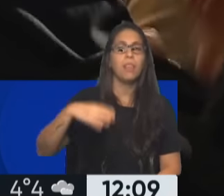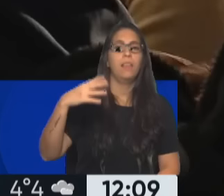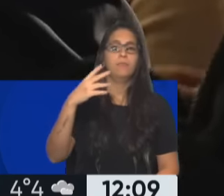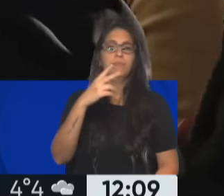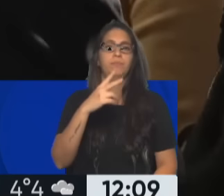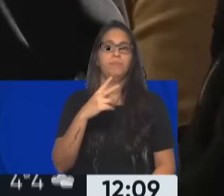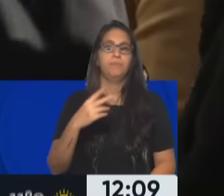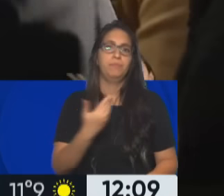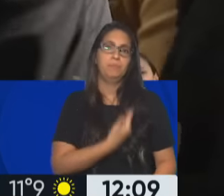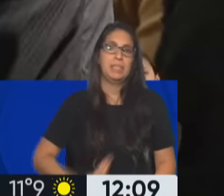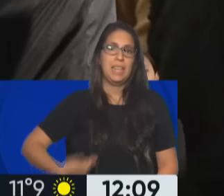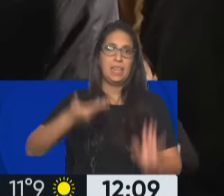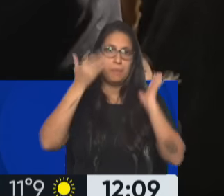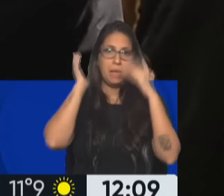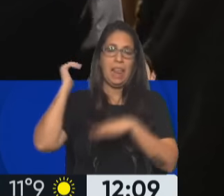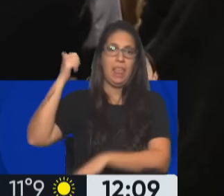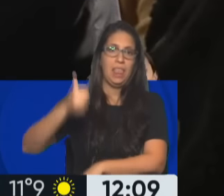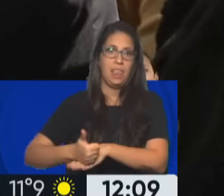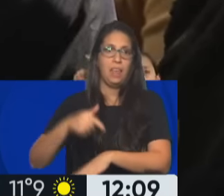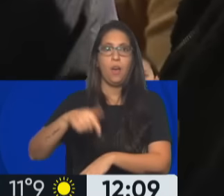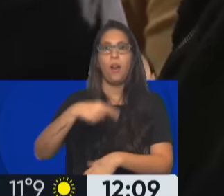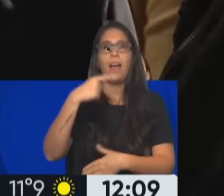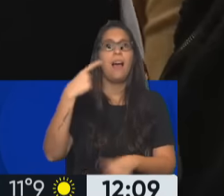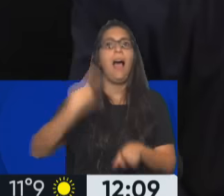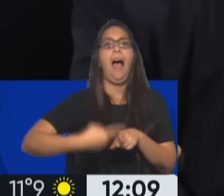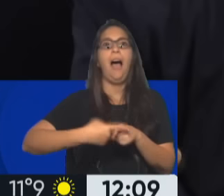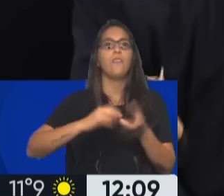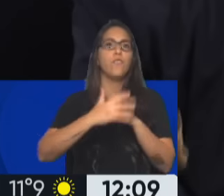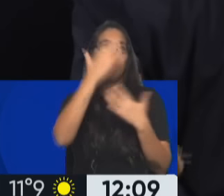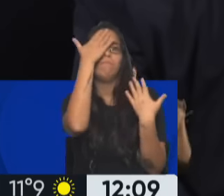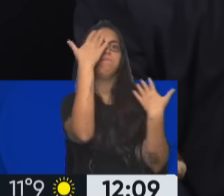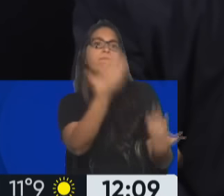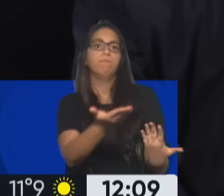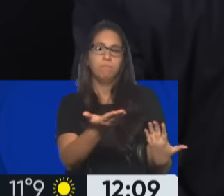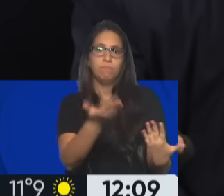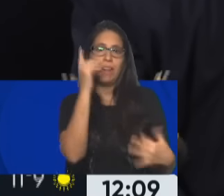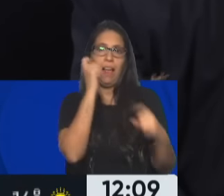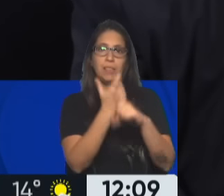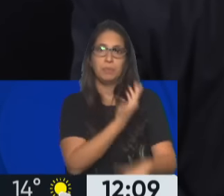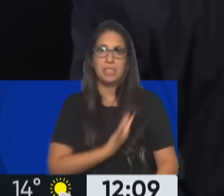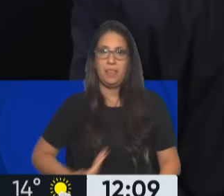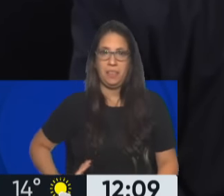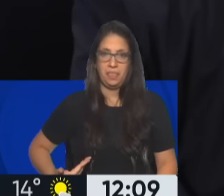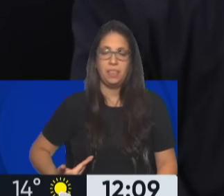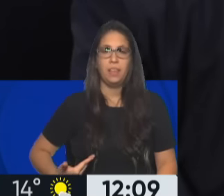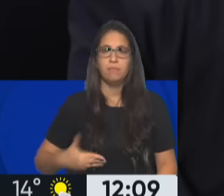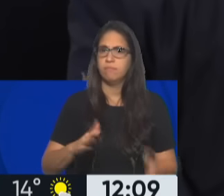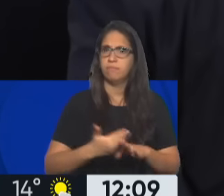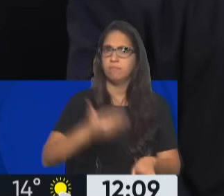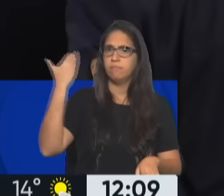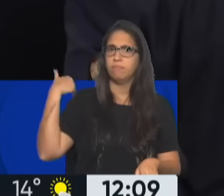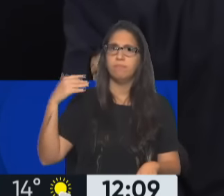Estado, Javier Milei, en este acto de admiración, podría llamarse, hacia quien fuera presidente de los argentinos, hace exactamente